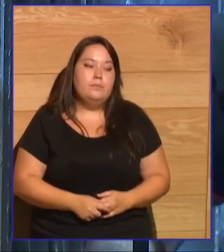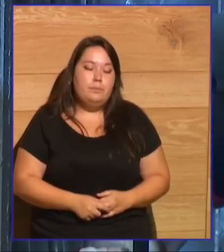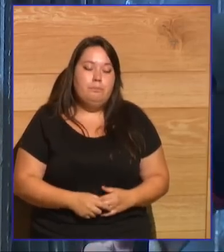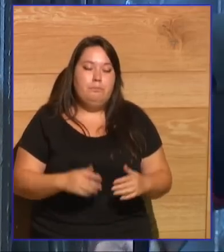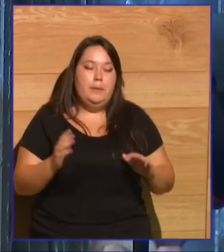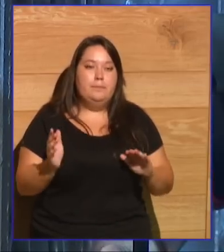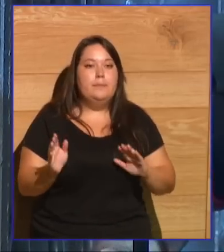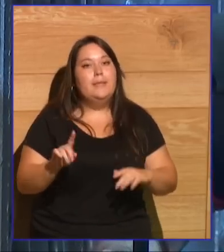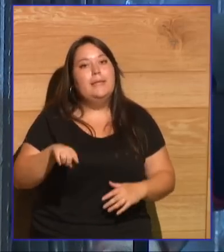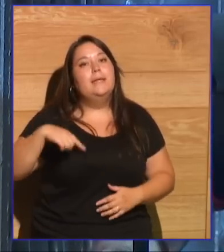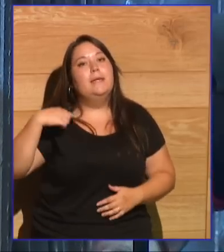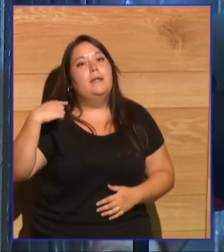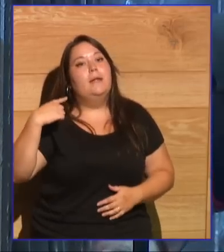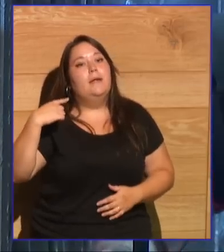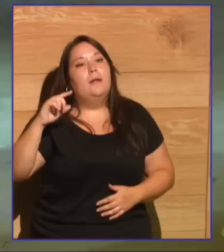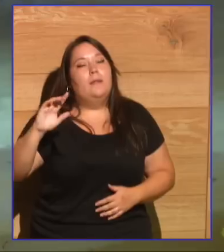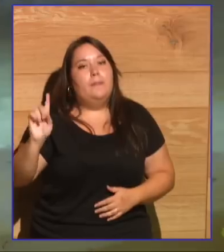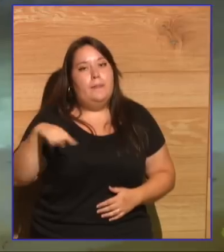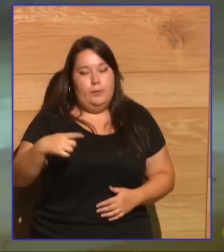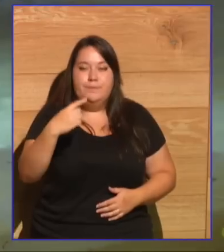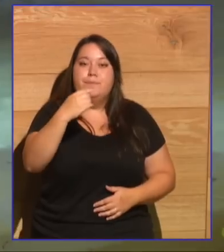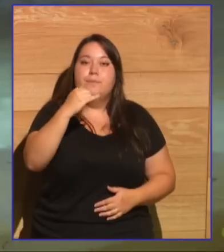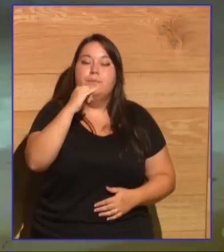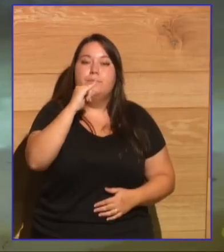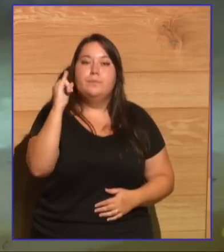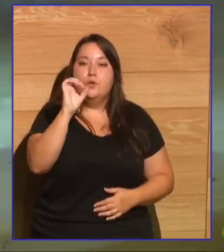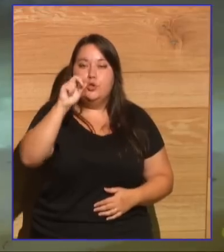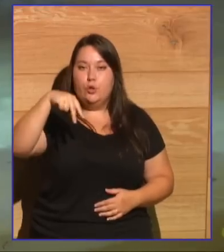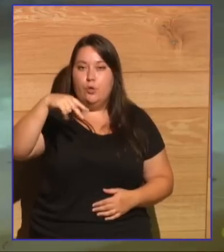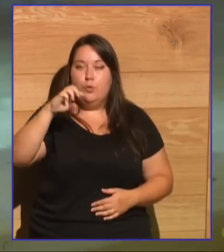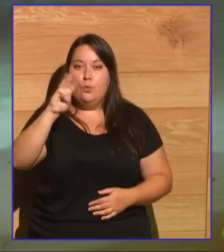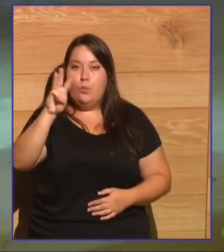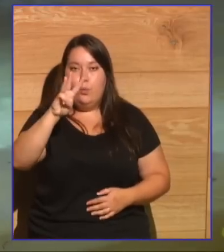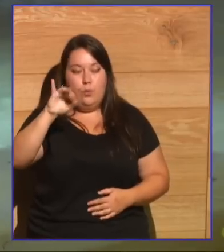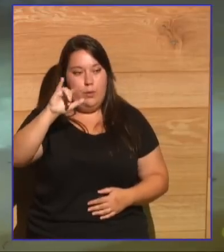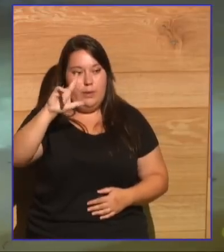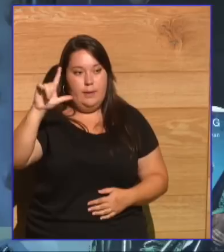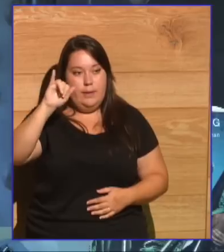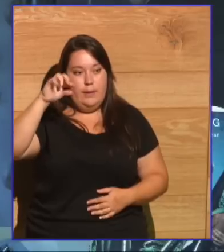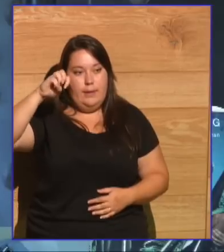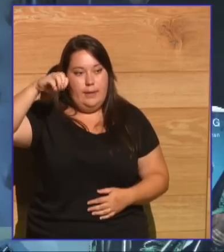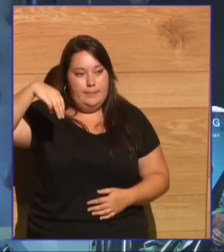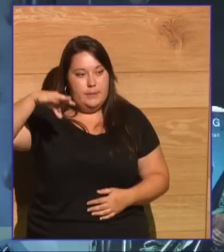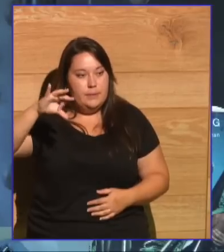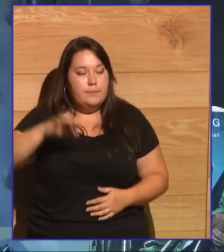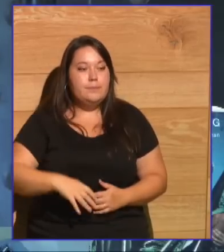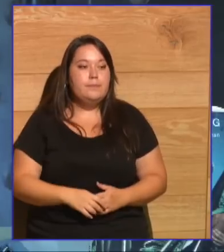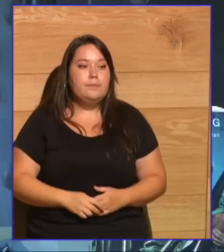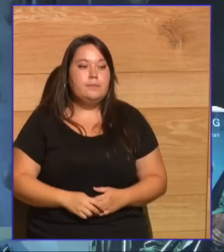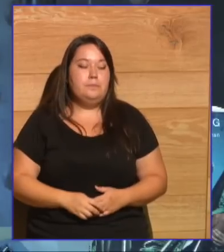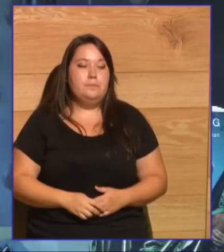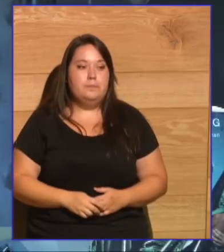william bueno lo de williams es inexplicable en muchos aspectos pero lo que sucede en esta una solar es de una